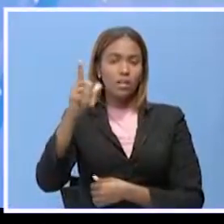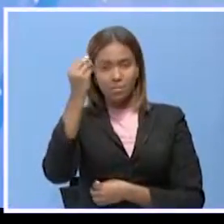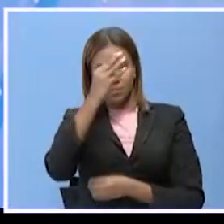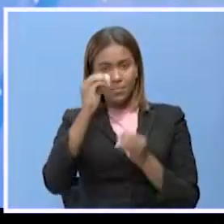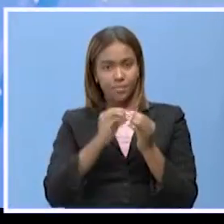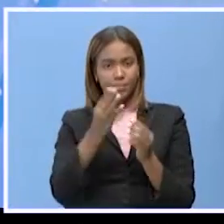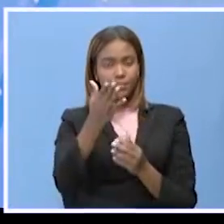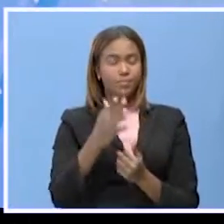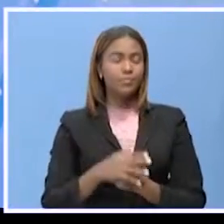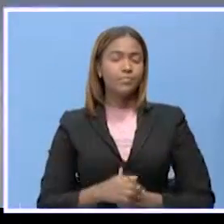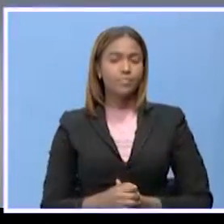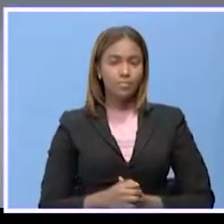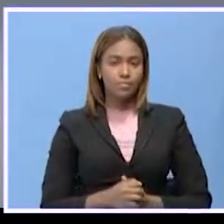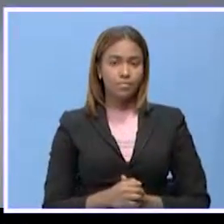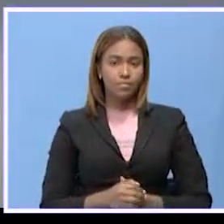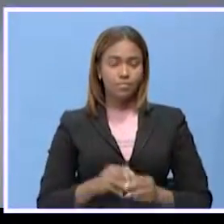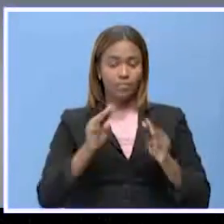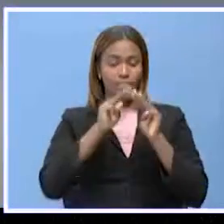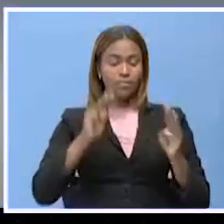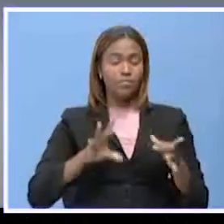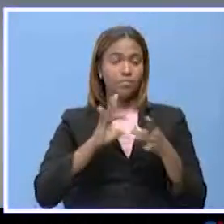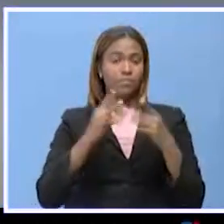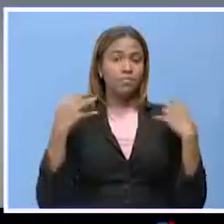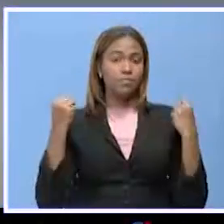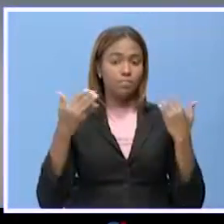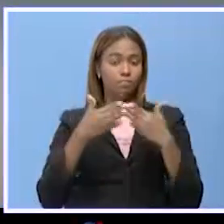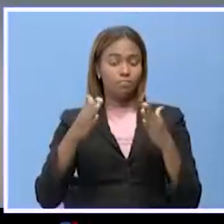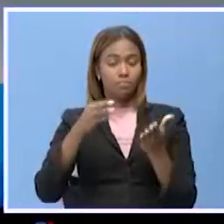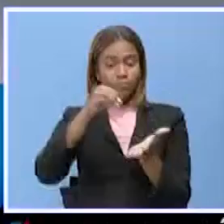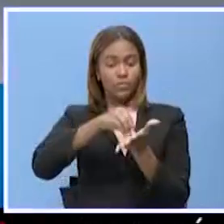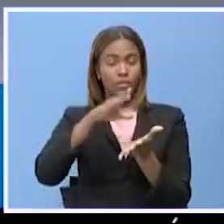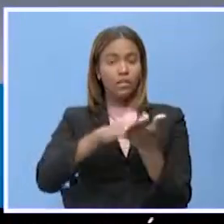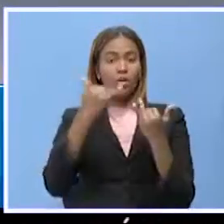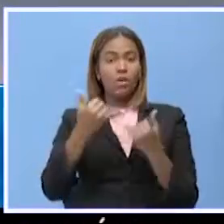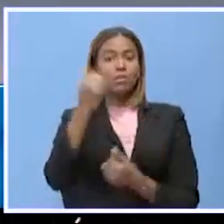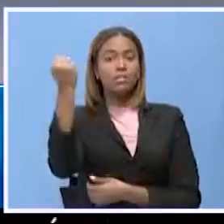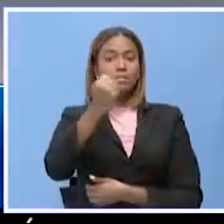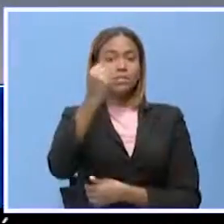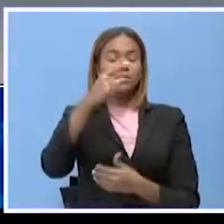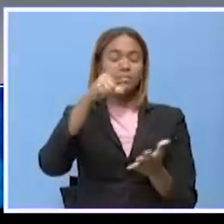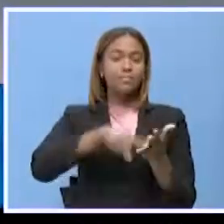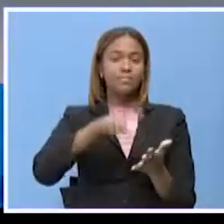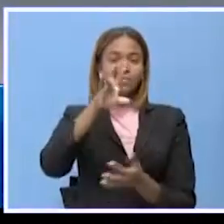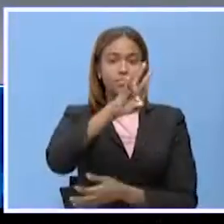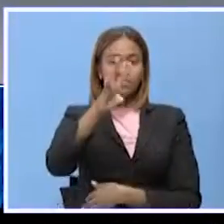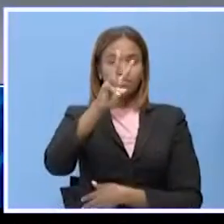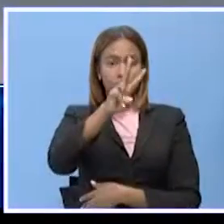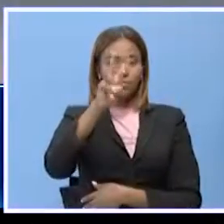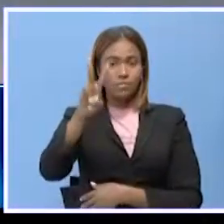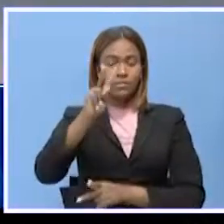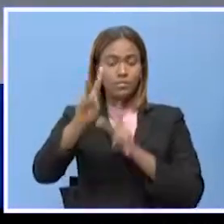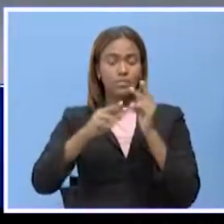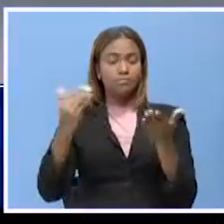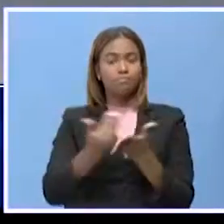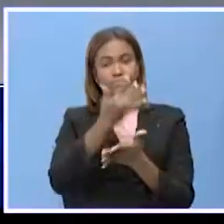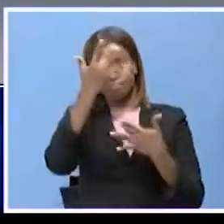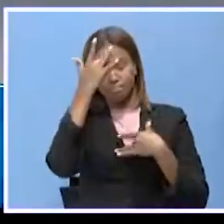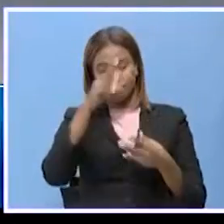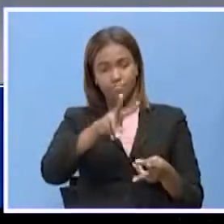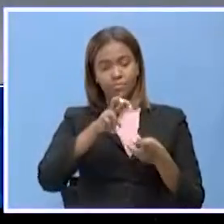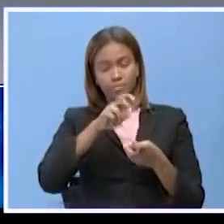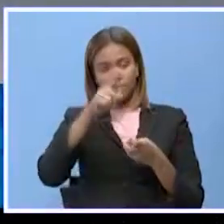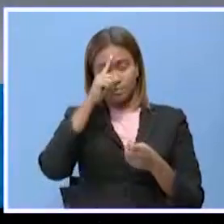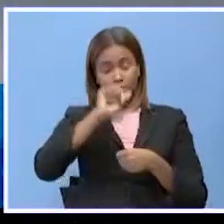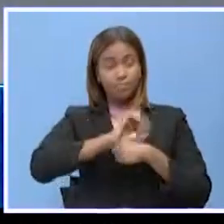los detalles. El Ministerio de Salud Pública reportó este sábado 1.722 nuevos contagios